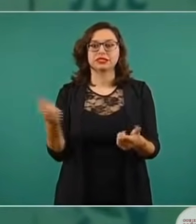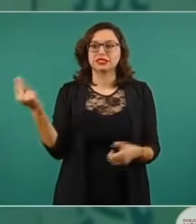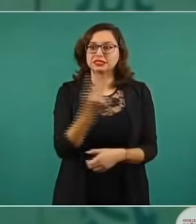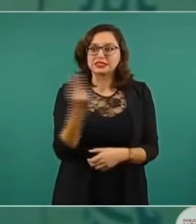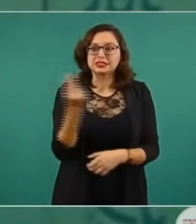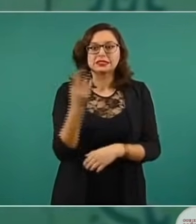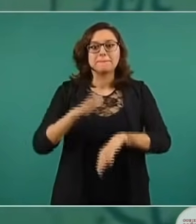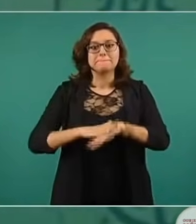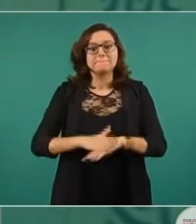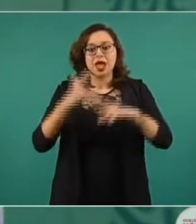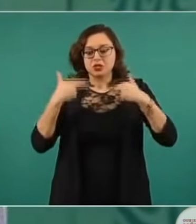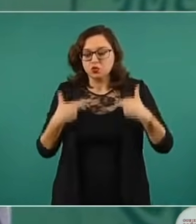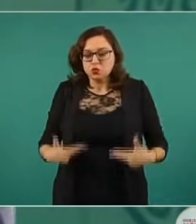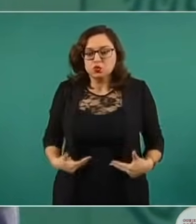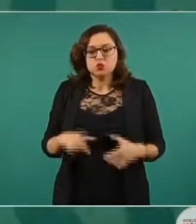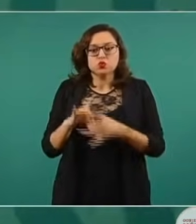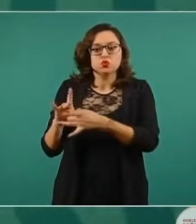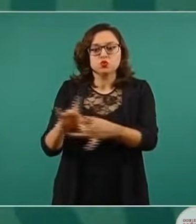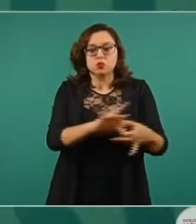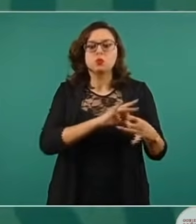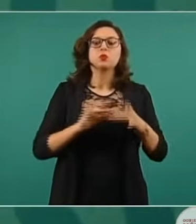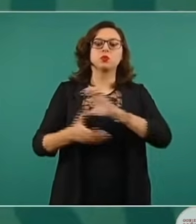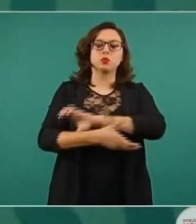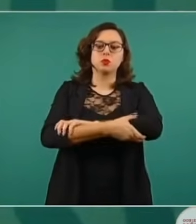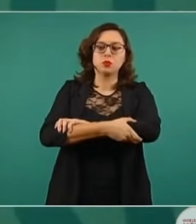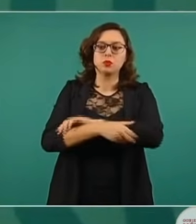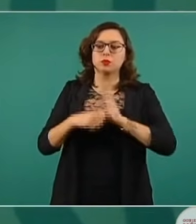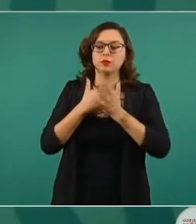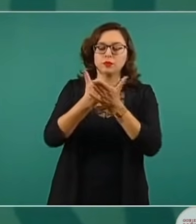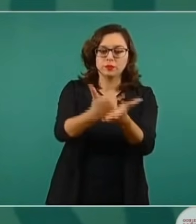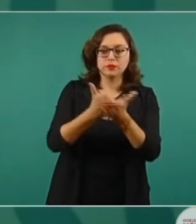humanizarnos más, ser más fraternos,